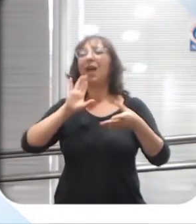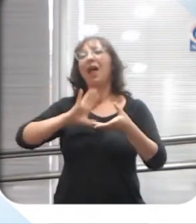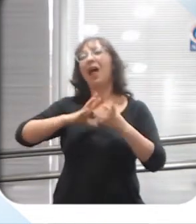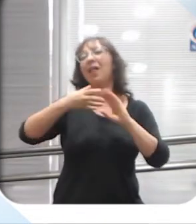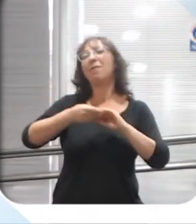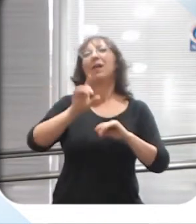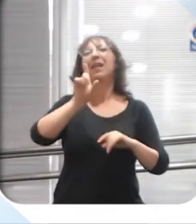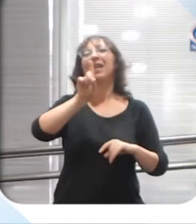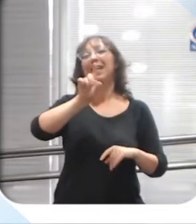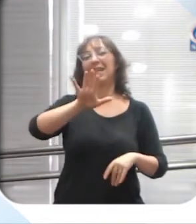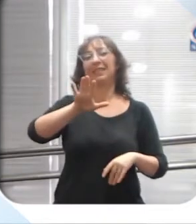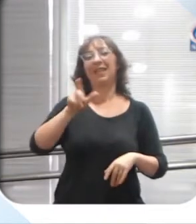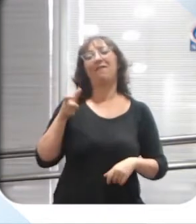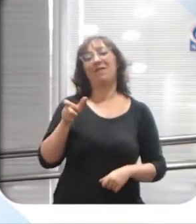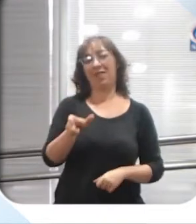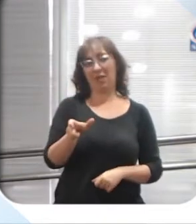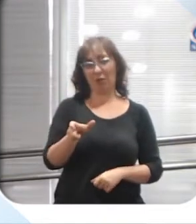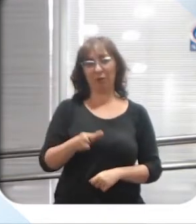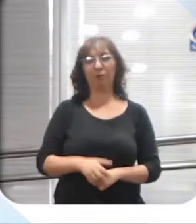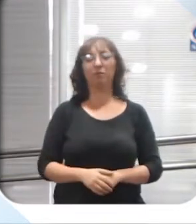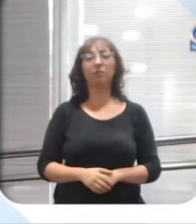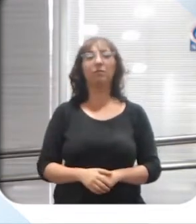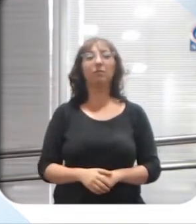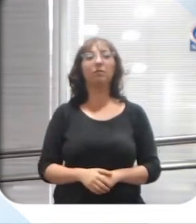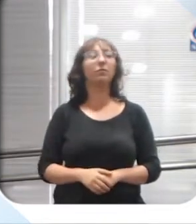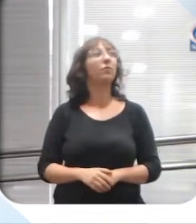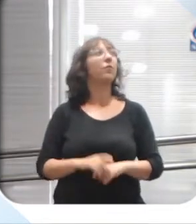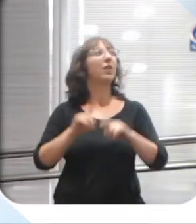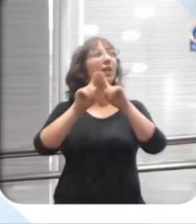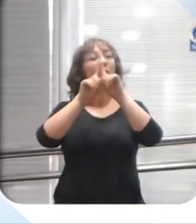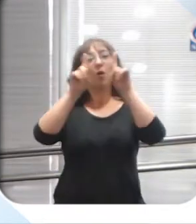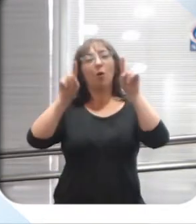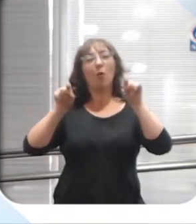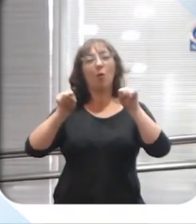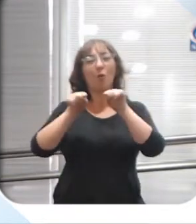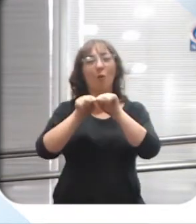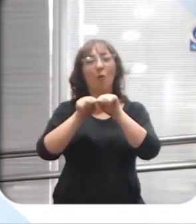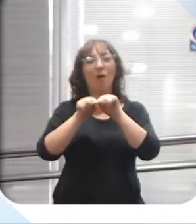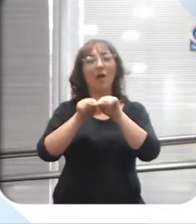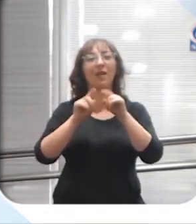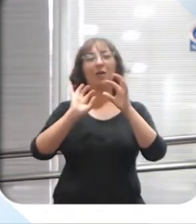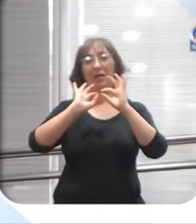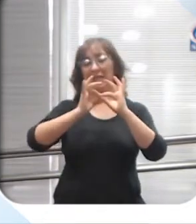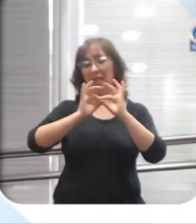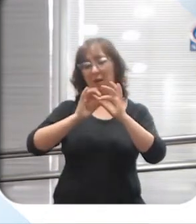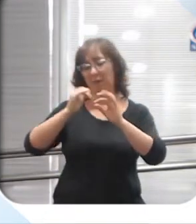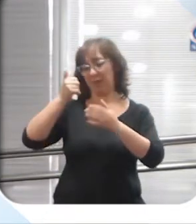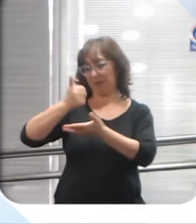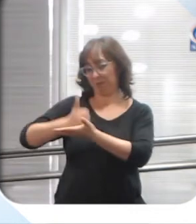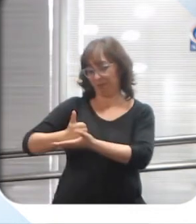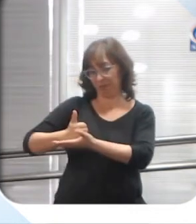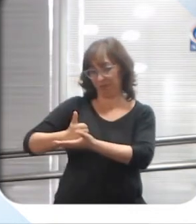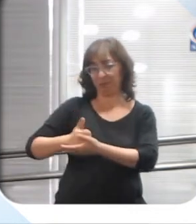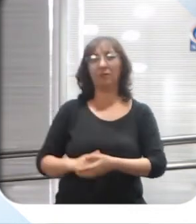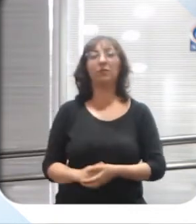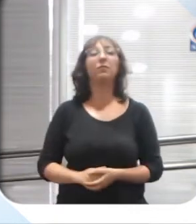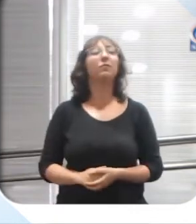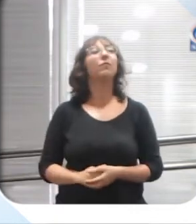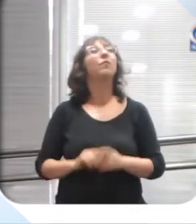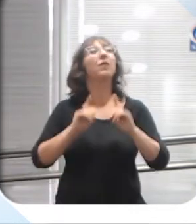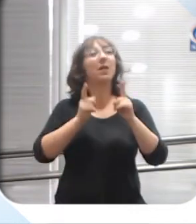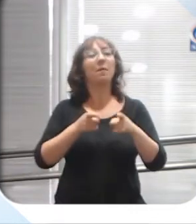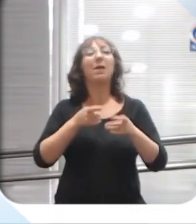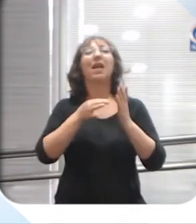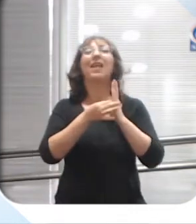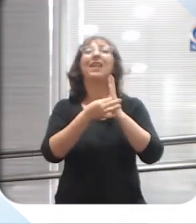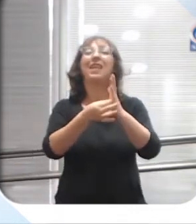de 15 videos, que lo que tienen es el cuadro del intérprete. También se diseñaron